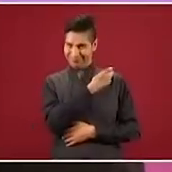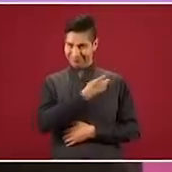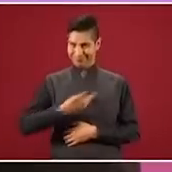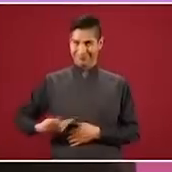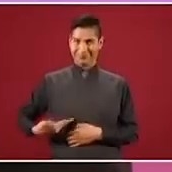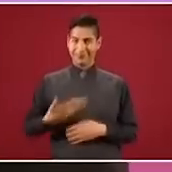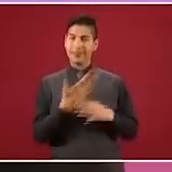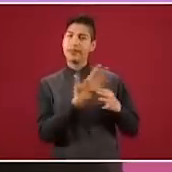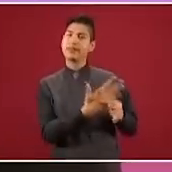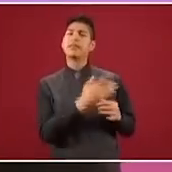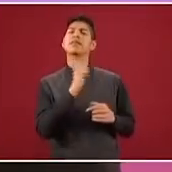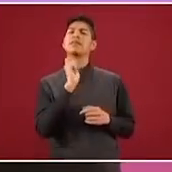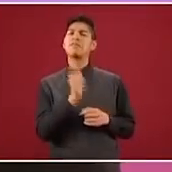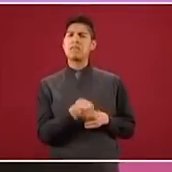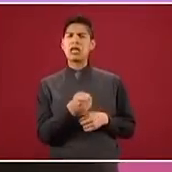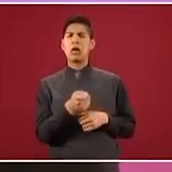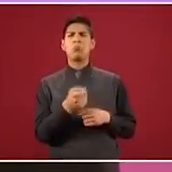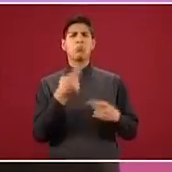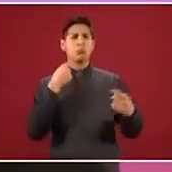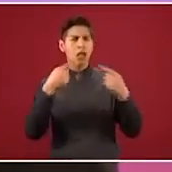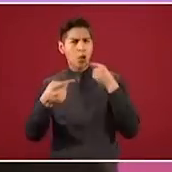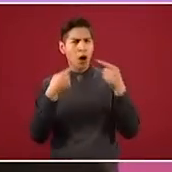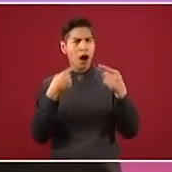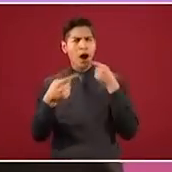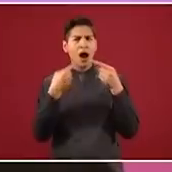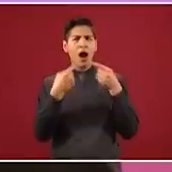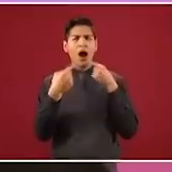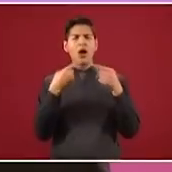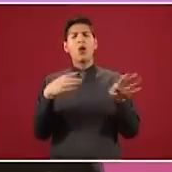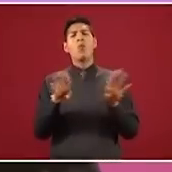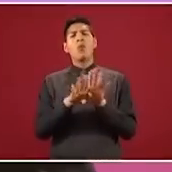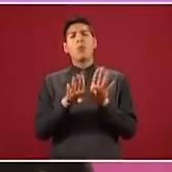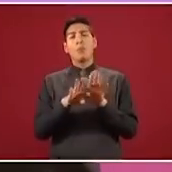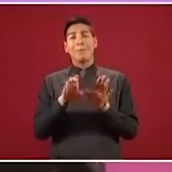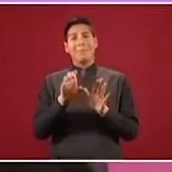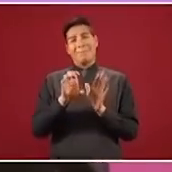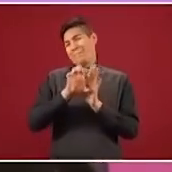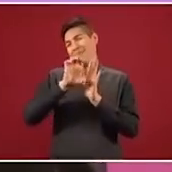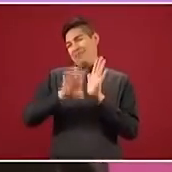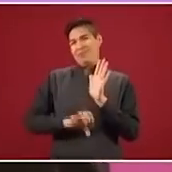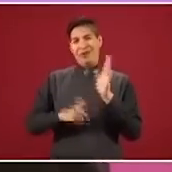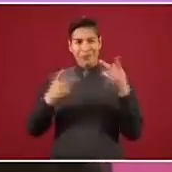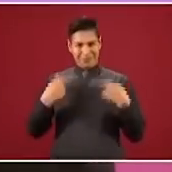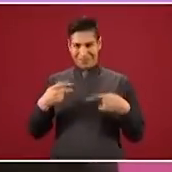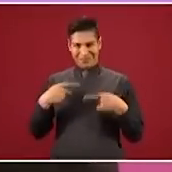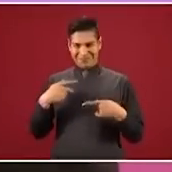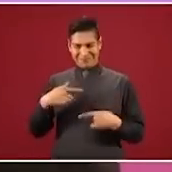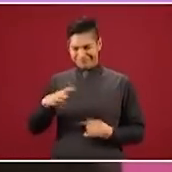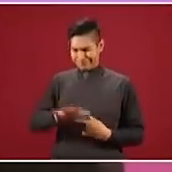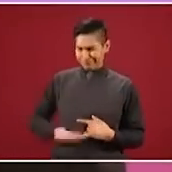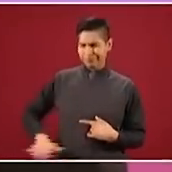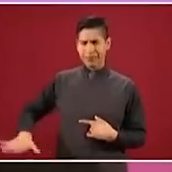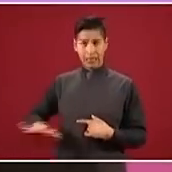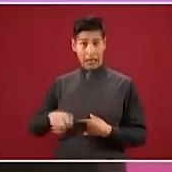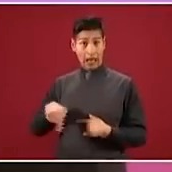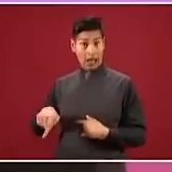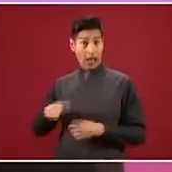este diálogo. Nos interesa también saber si la población identifica que alguien de